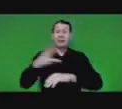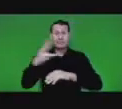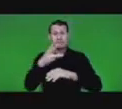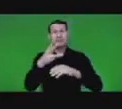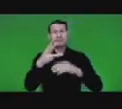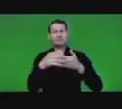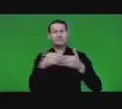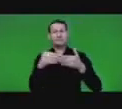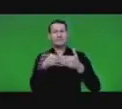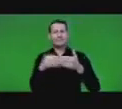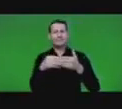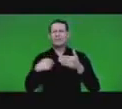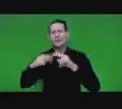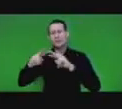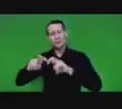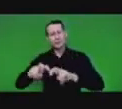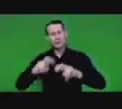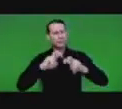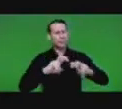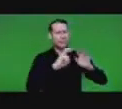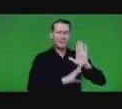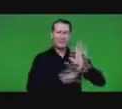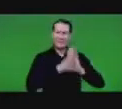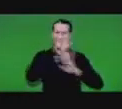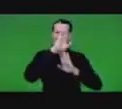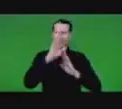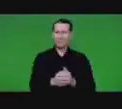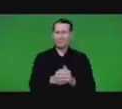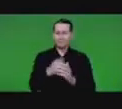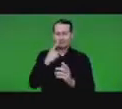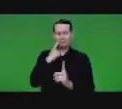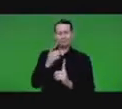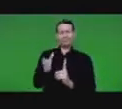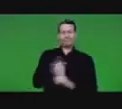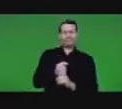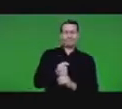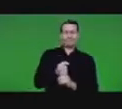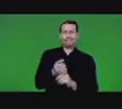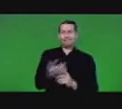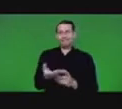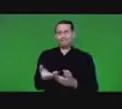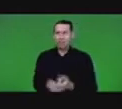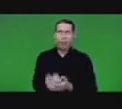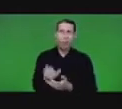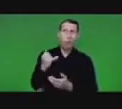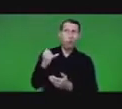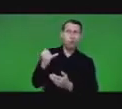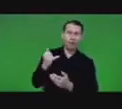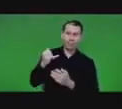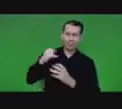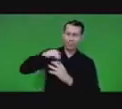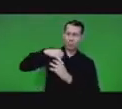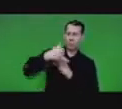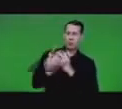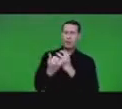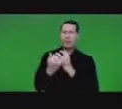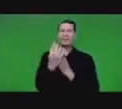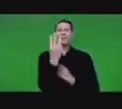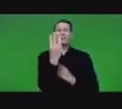hacer exactamente eso. El resultado es nuestra nueva constelación de 3 satélites que se llama Viasat 3. El